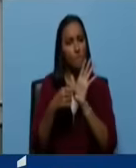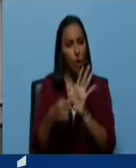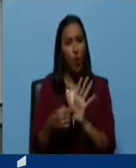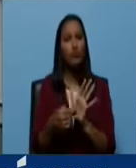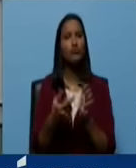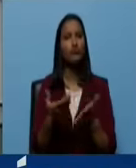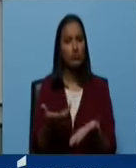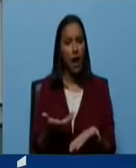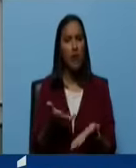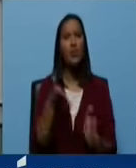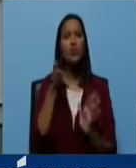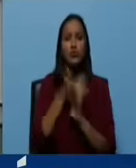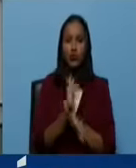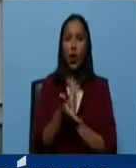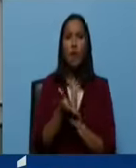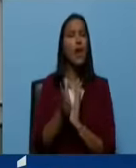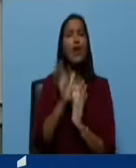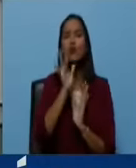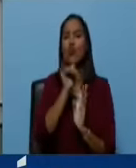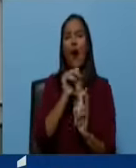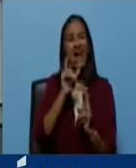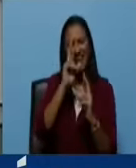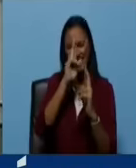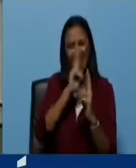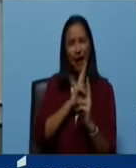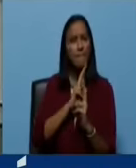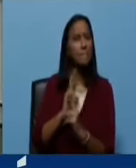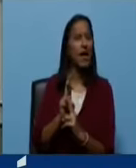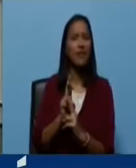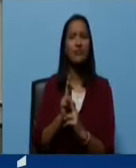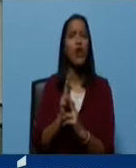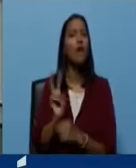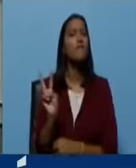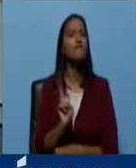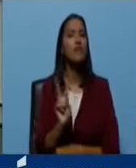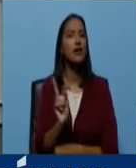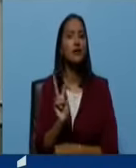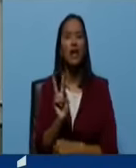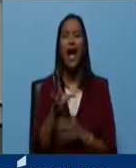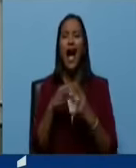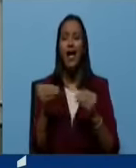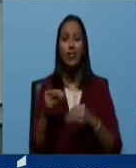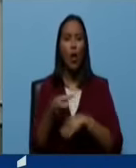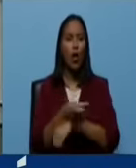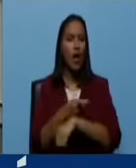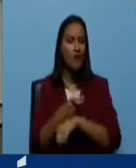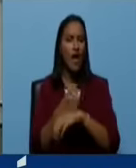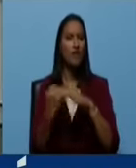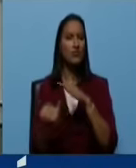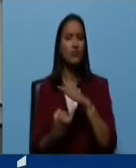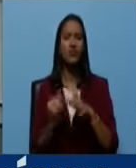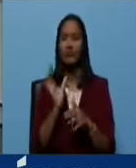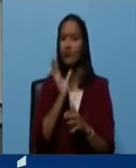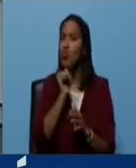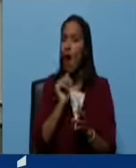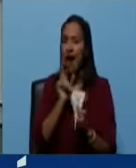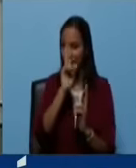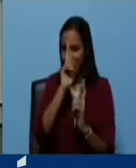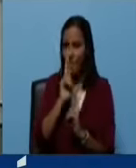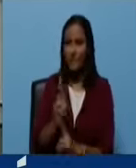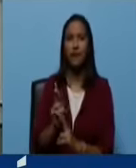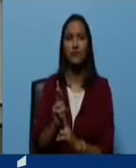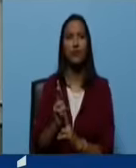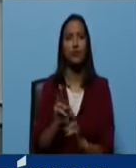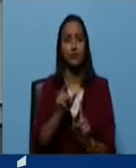su vez el irrespeto absoluto al Estado venezolano y a las instituciones que estas